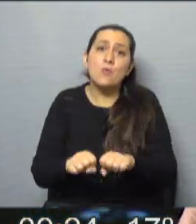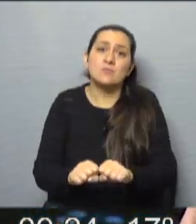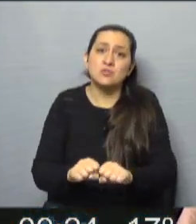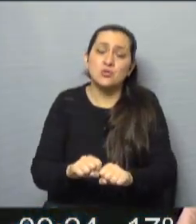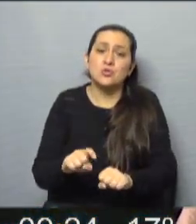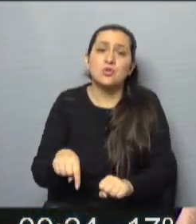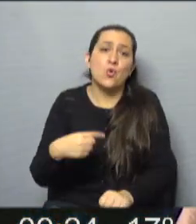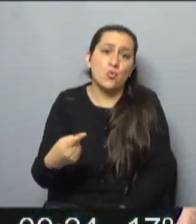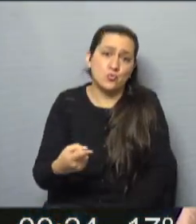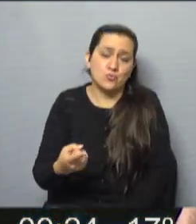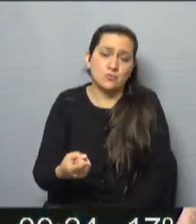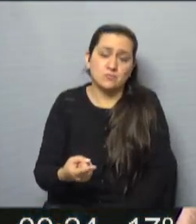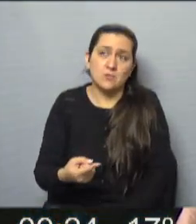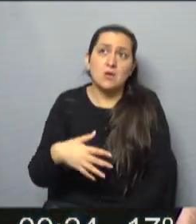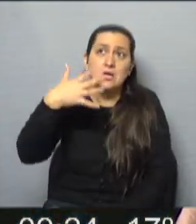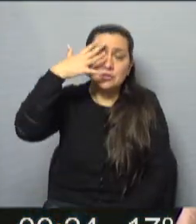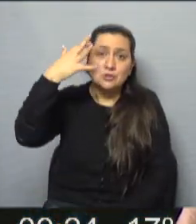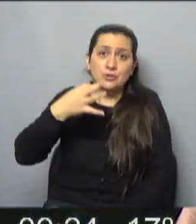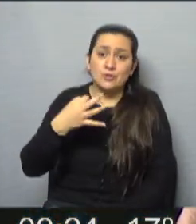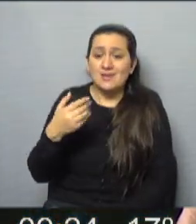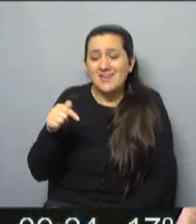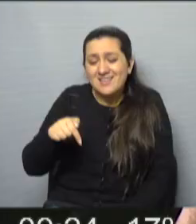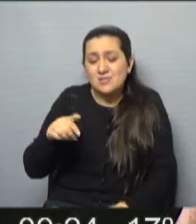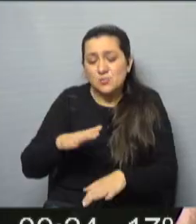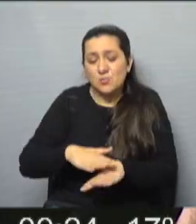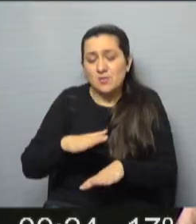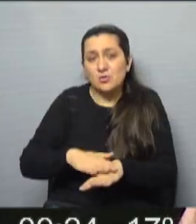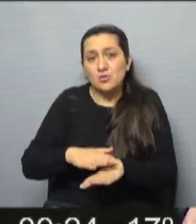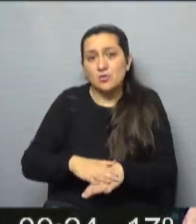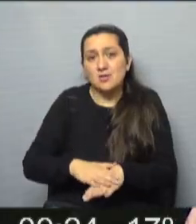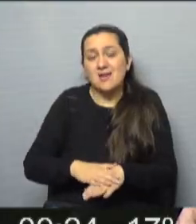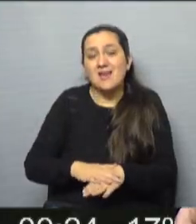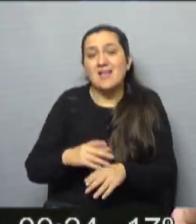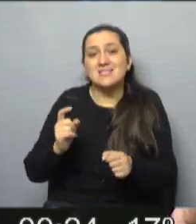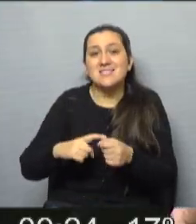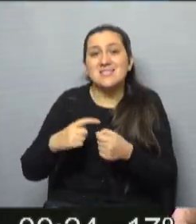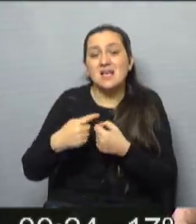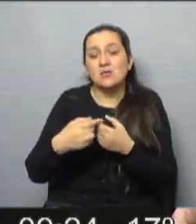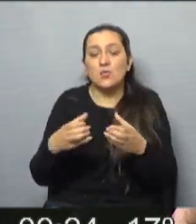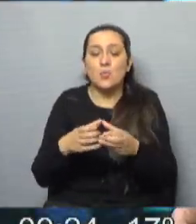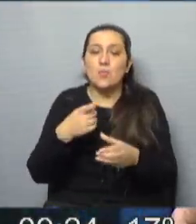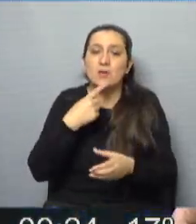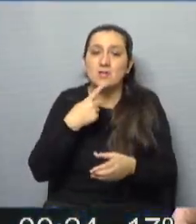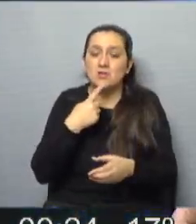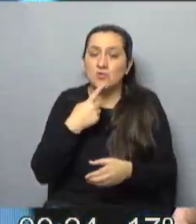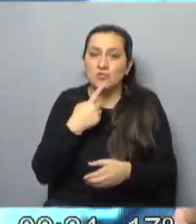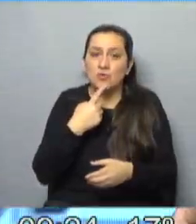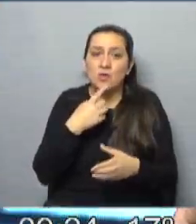actores sociales, ¿no? O sea, yo creo que llegó el momento de que la propia central sindical, partidos políticos, oposición